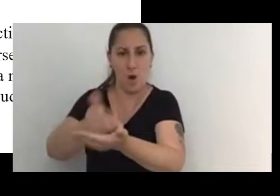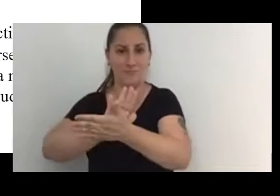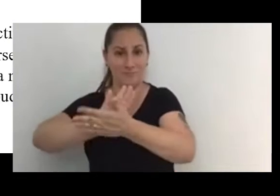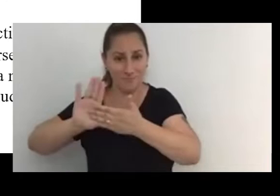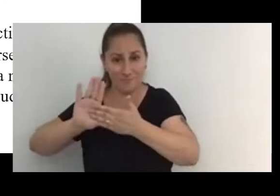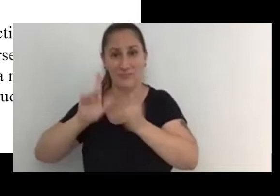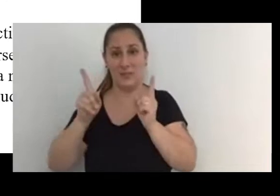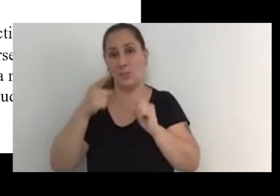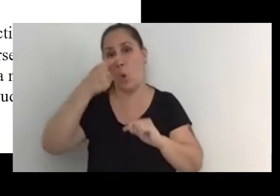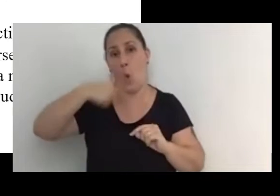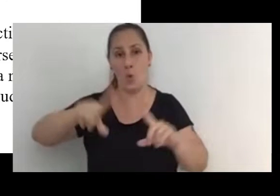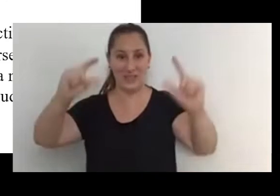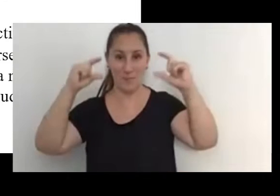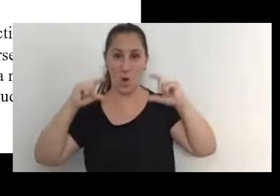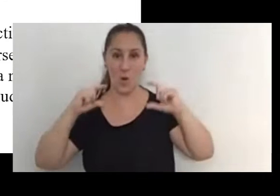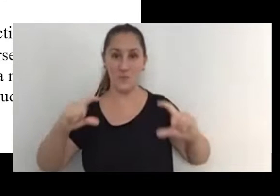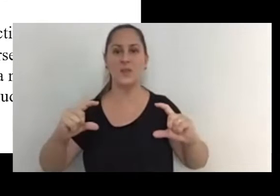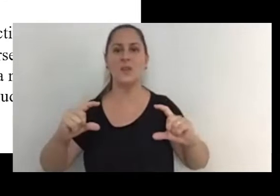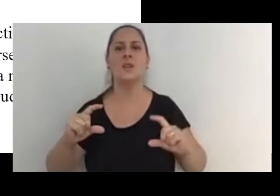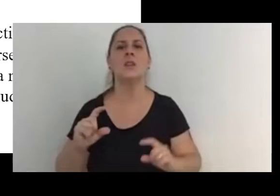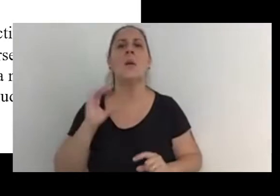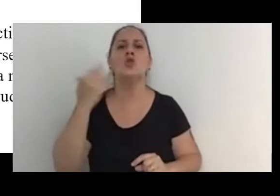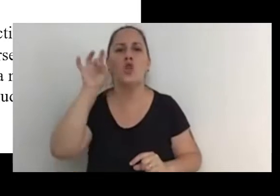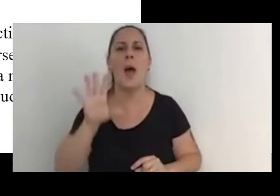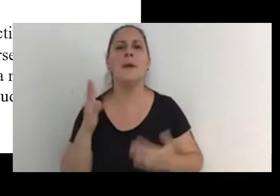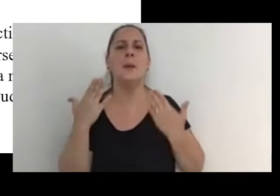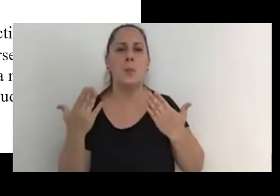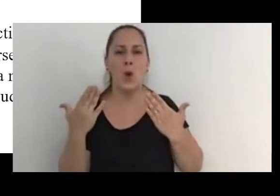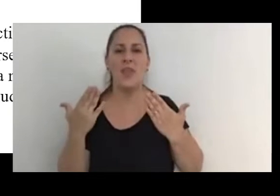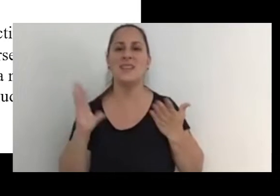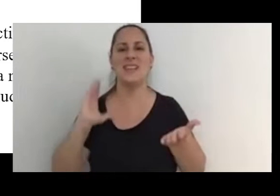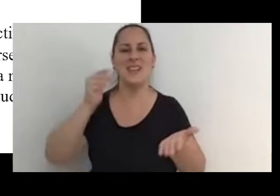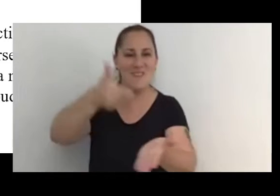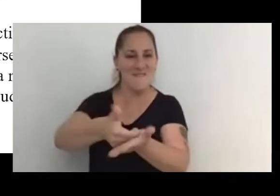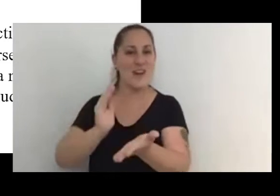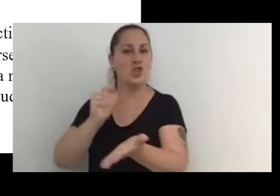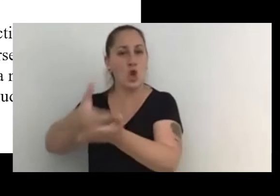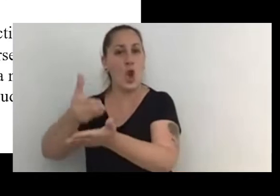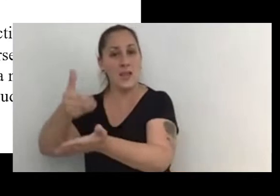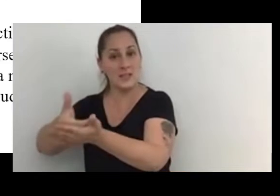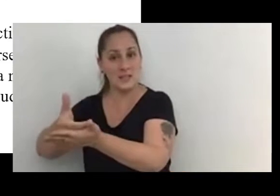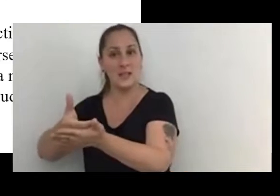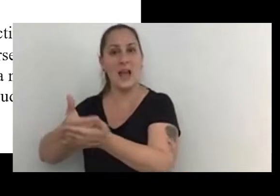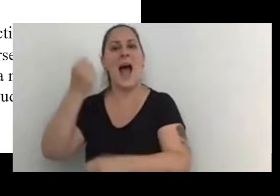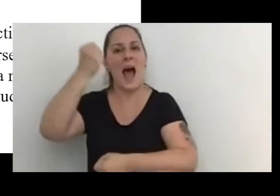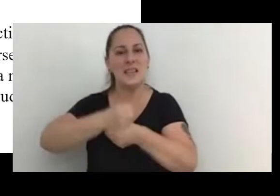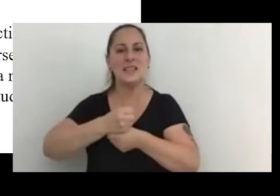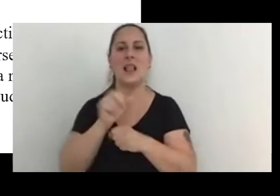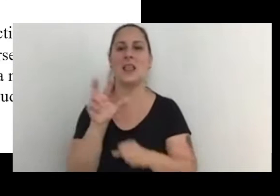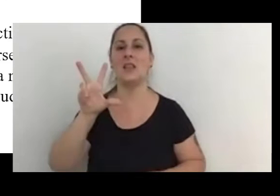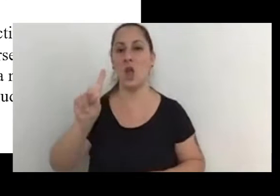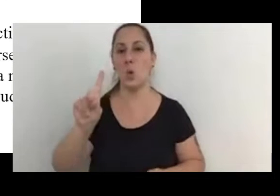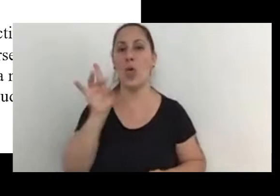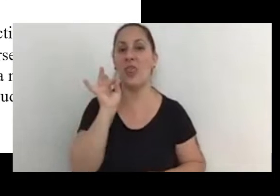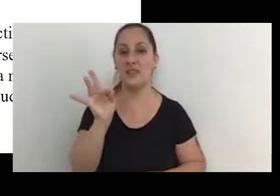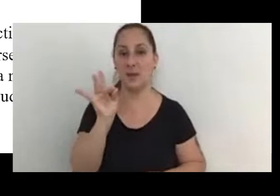última viñeta, es aplicable a las inversiones que se realicen hasta el 31 de diciembre